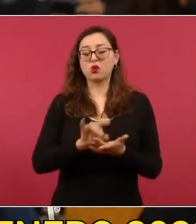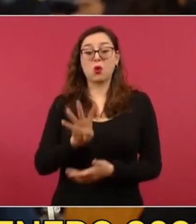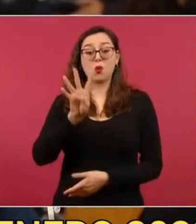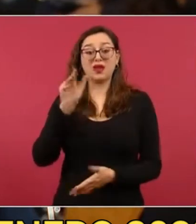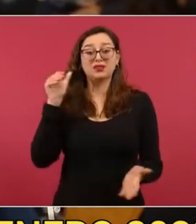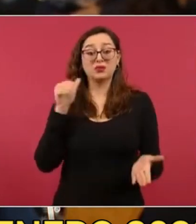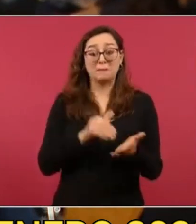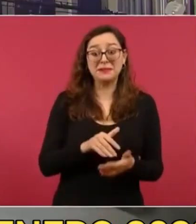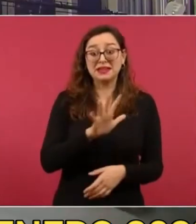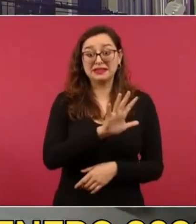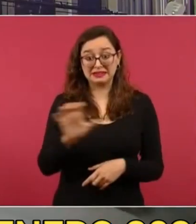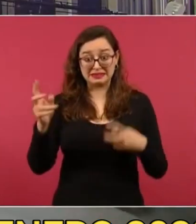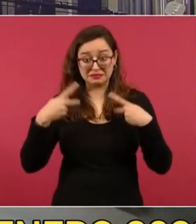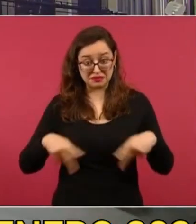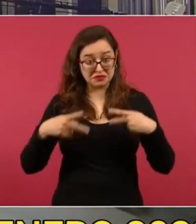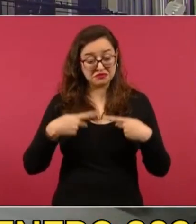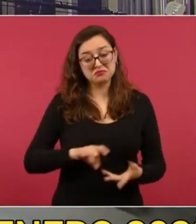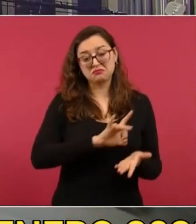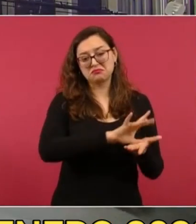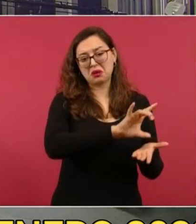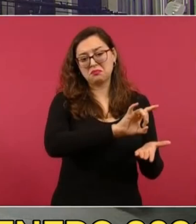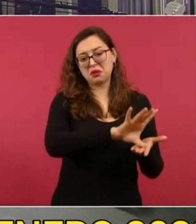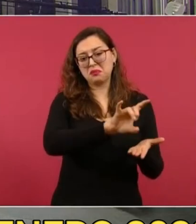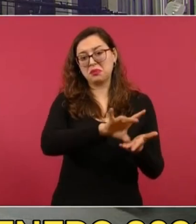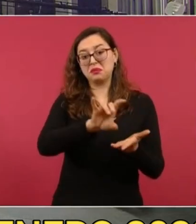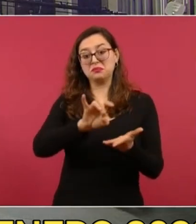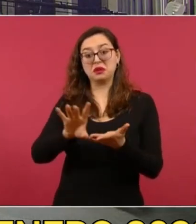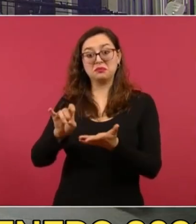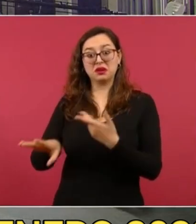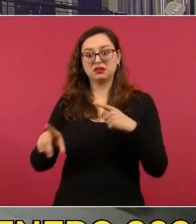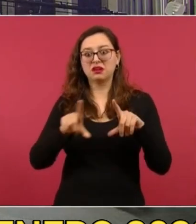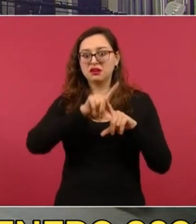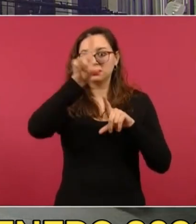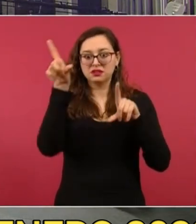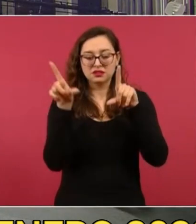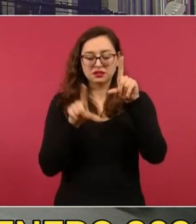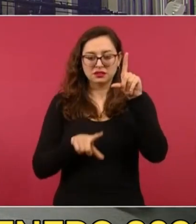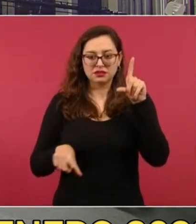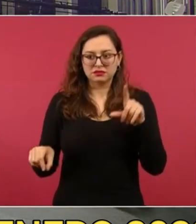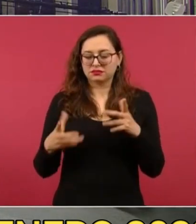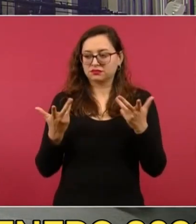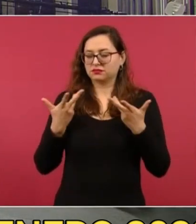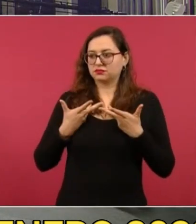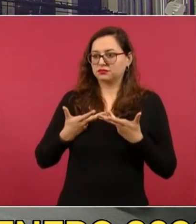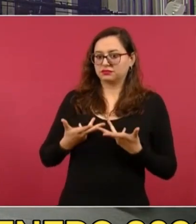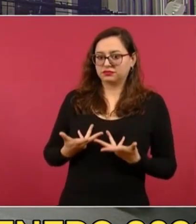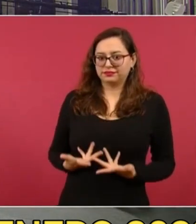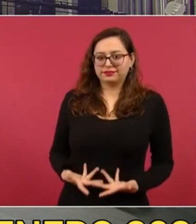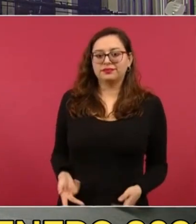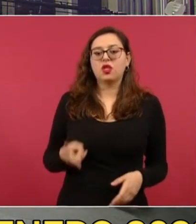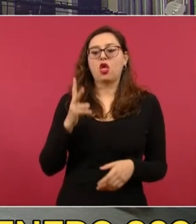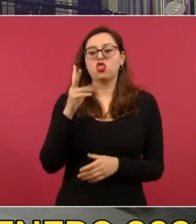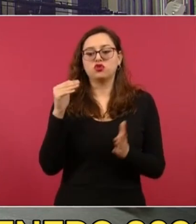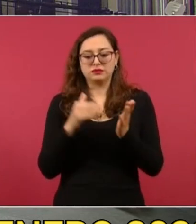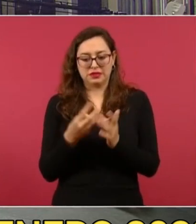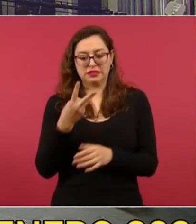4.500 trabajadores. Estos del INEGI en todo el país, de los cuales demandaron 2.300